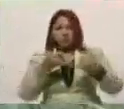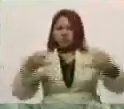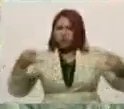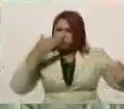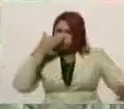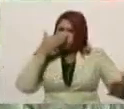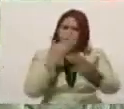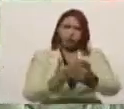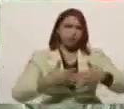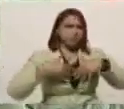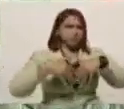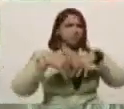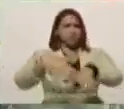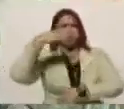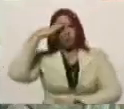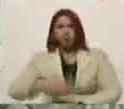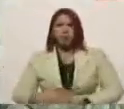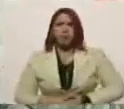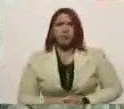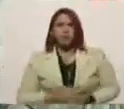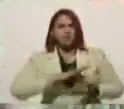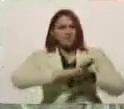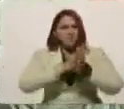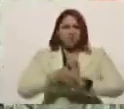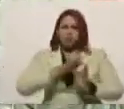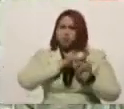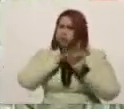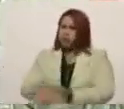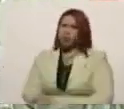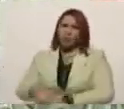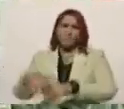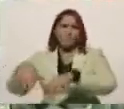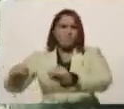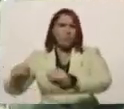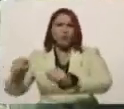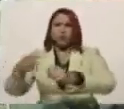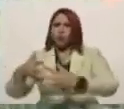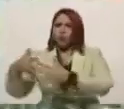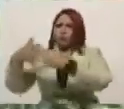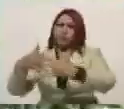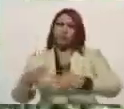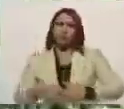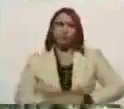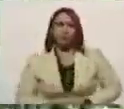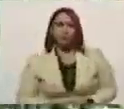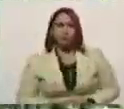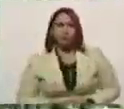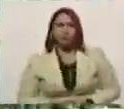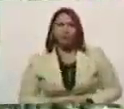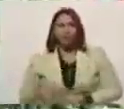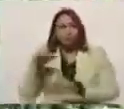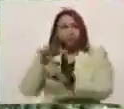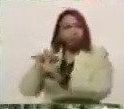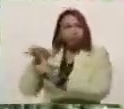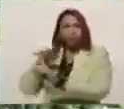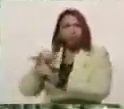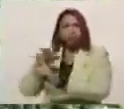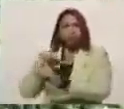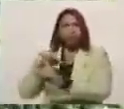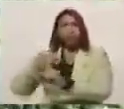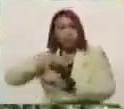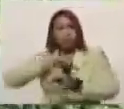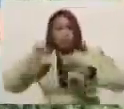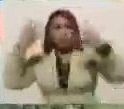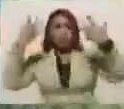de la marcha militar para derrotar y aplastar al imperialismo norteamericano y sus conspiraciones. Y lo